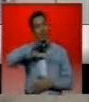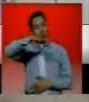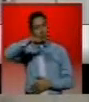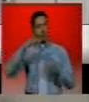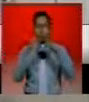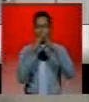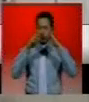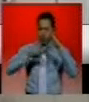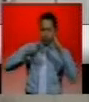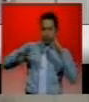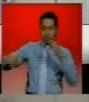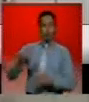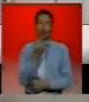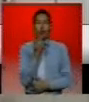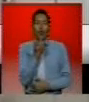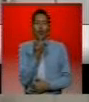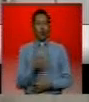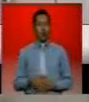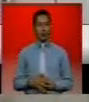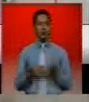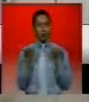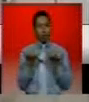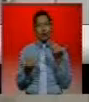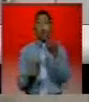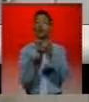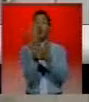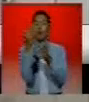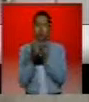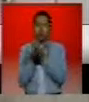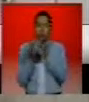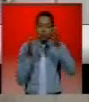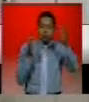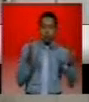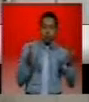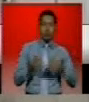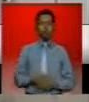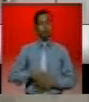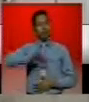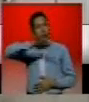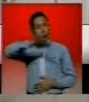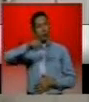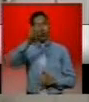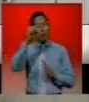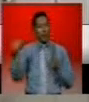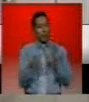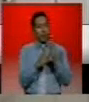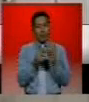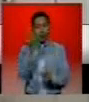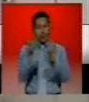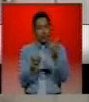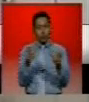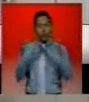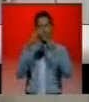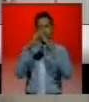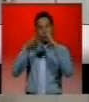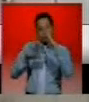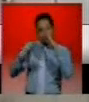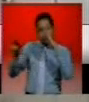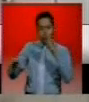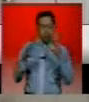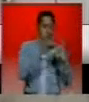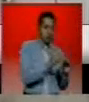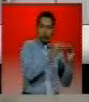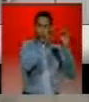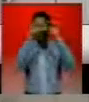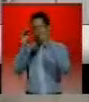pero ¿cómo? Estamos en una nueva fase, alrededor de 1000 personas más también tendrán que ser reubicadas, porque